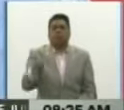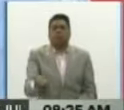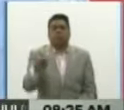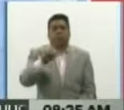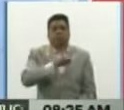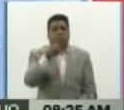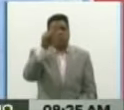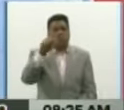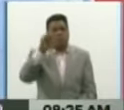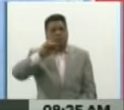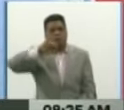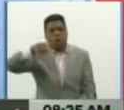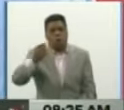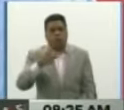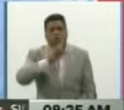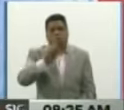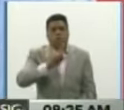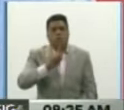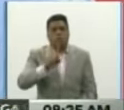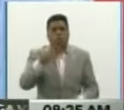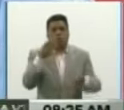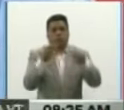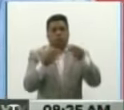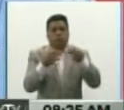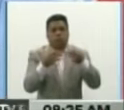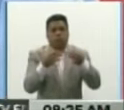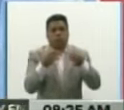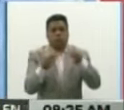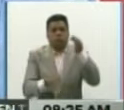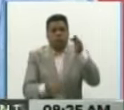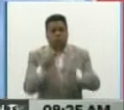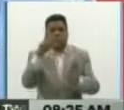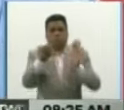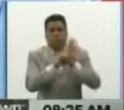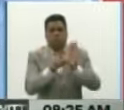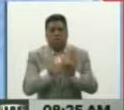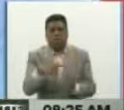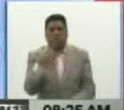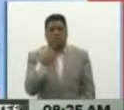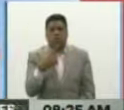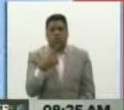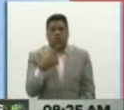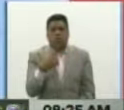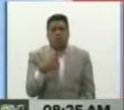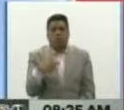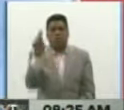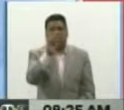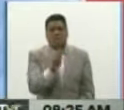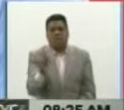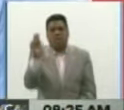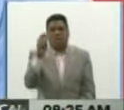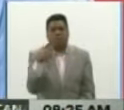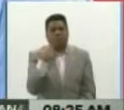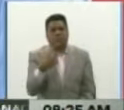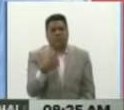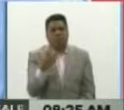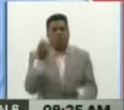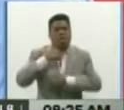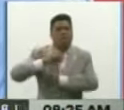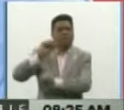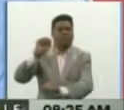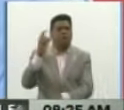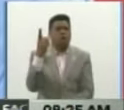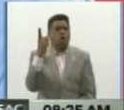Trabajo. La abogada Sibella Garner salió en Televen el día martes a defender al señor Oscar